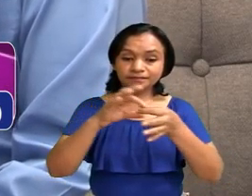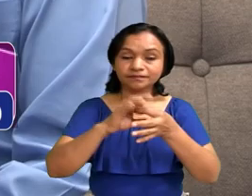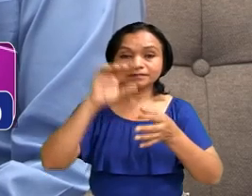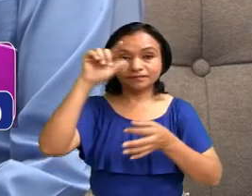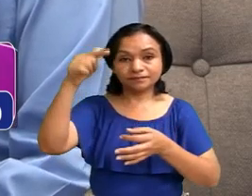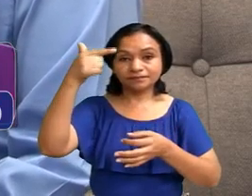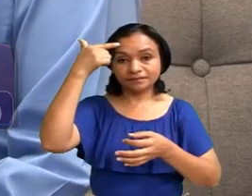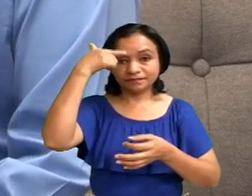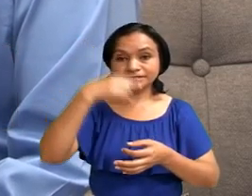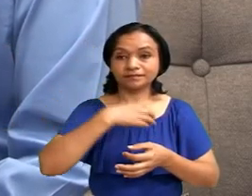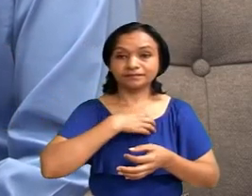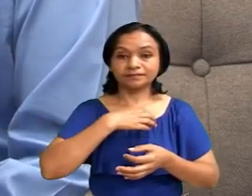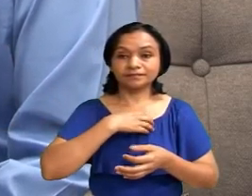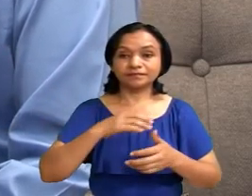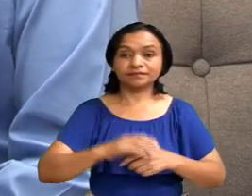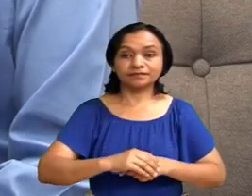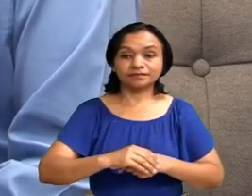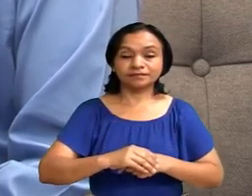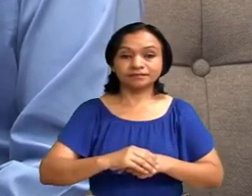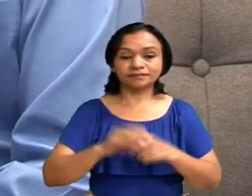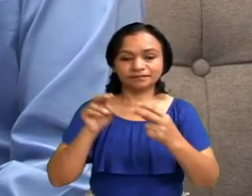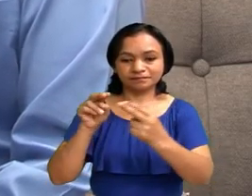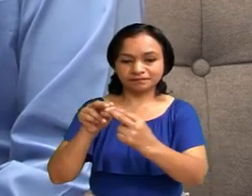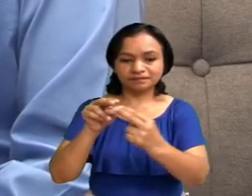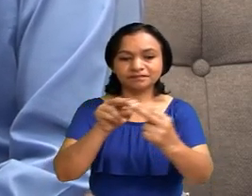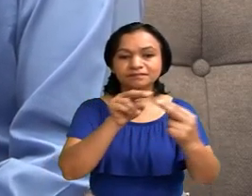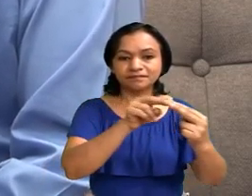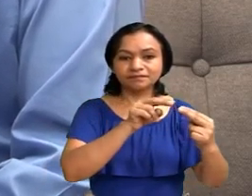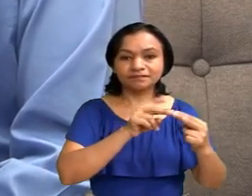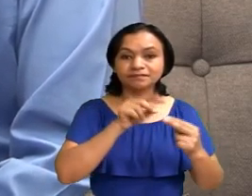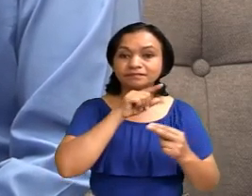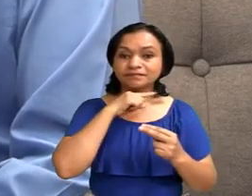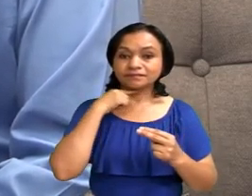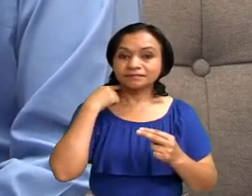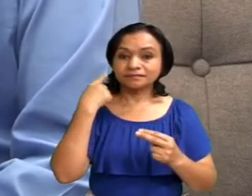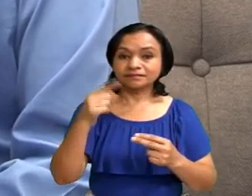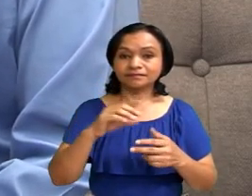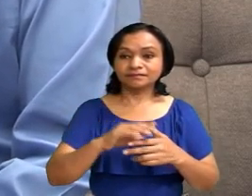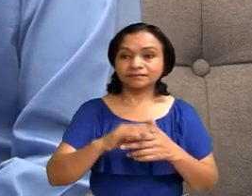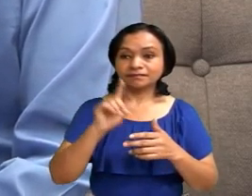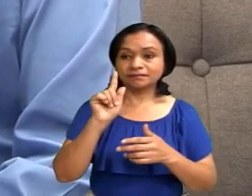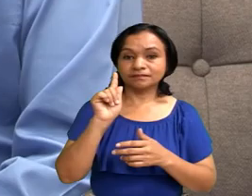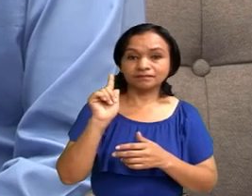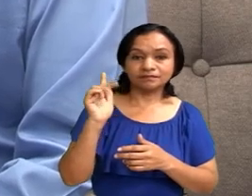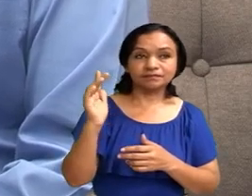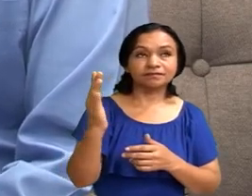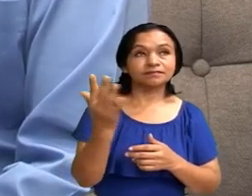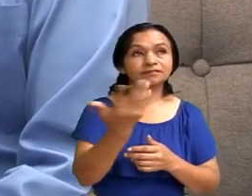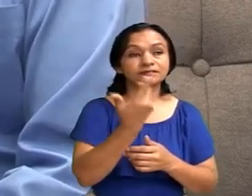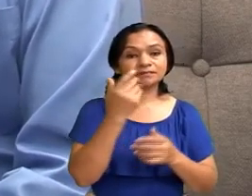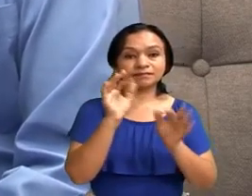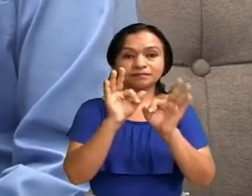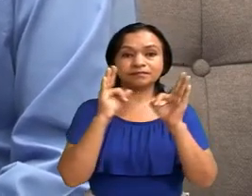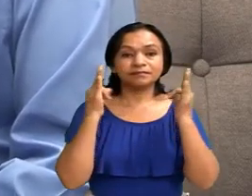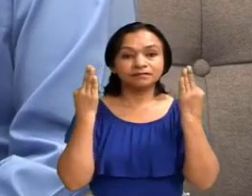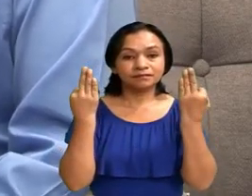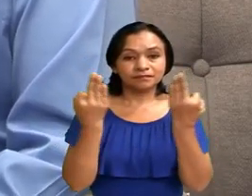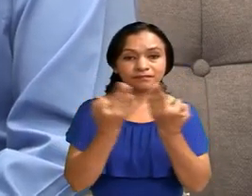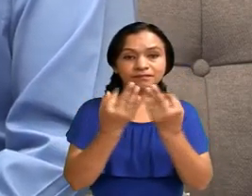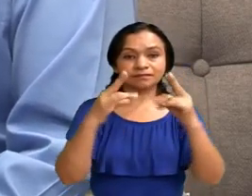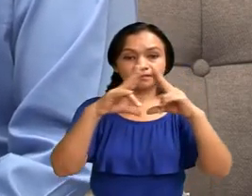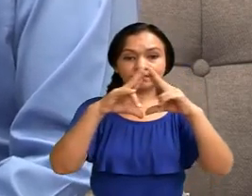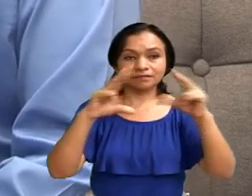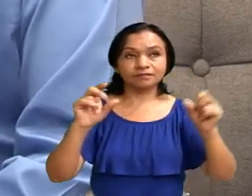gobierno, estar en ese contacto directo con las familias nicaragüenses, con nuestras hermanas y